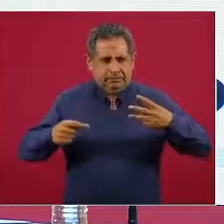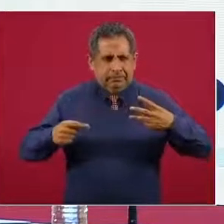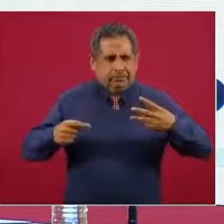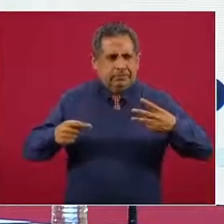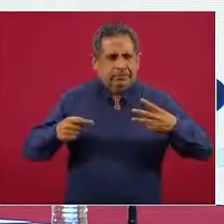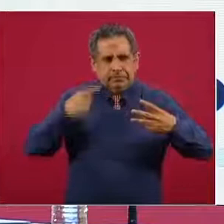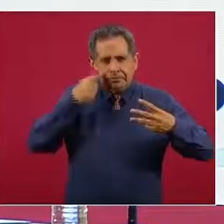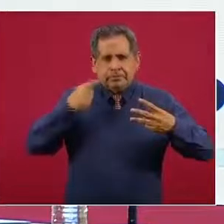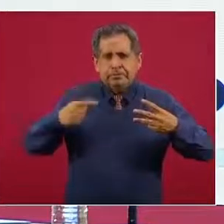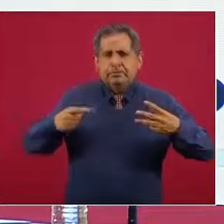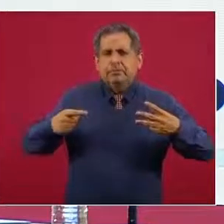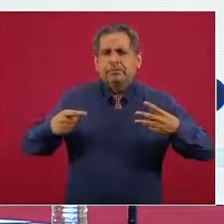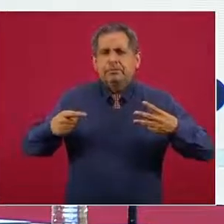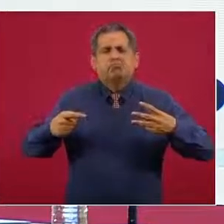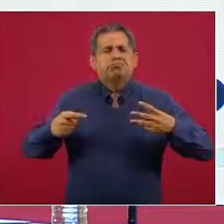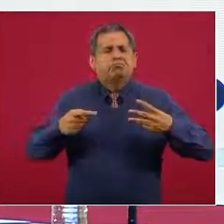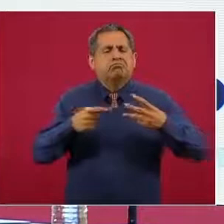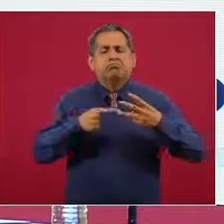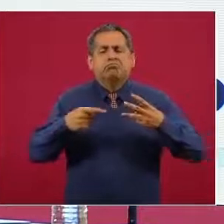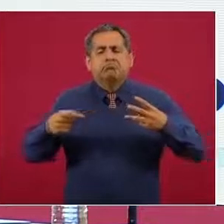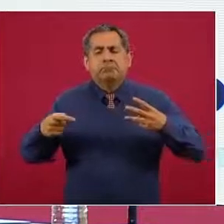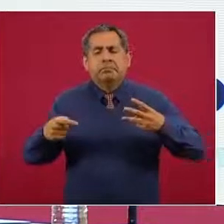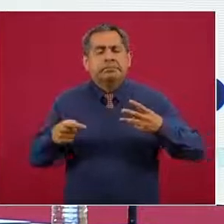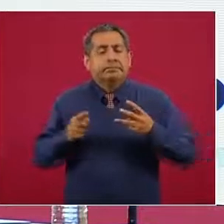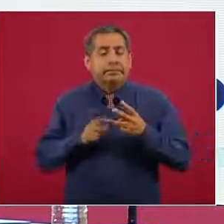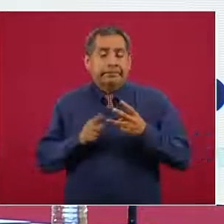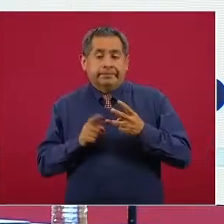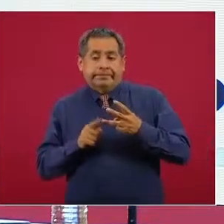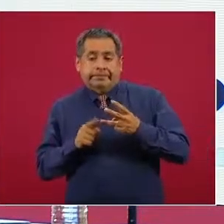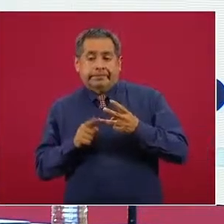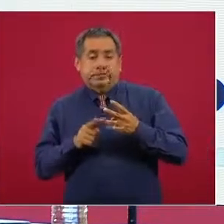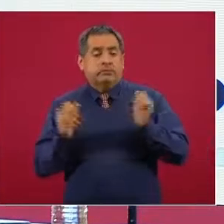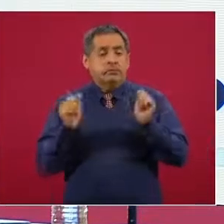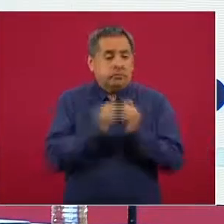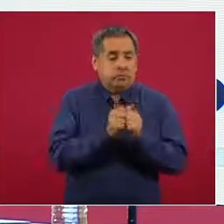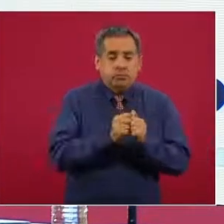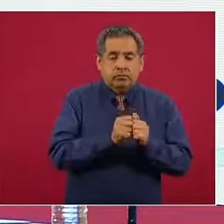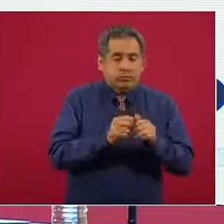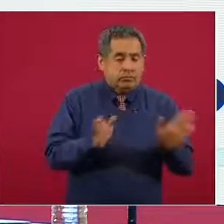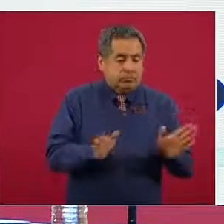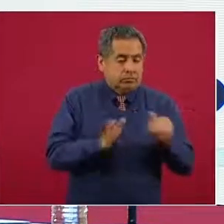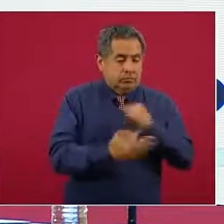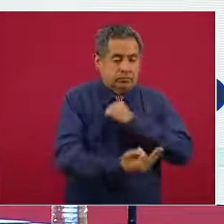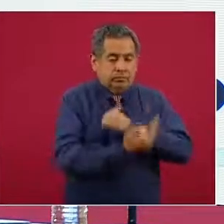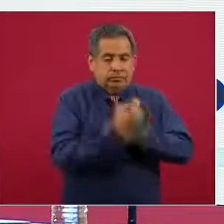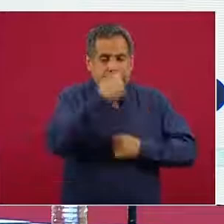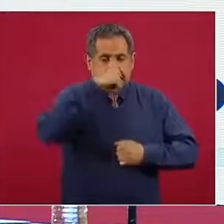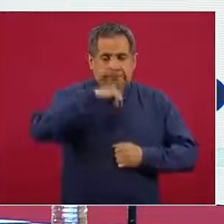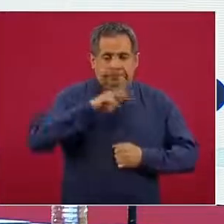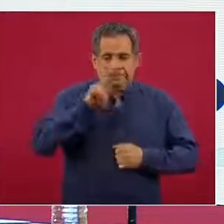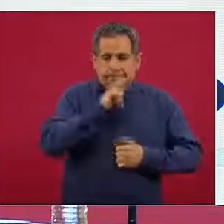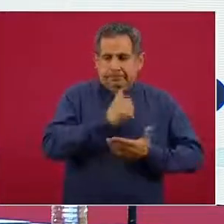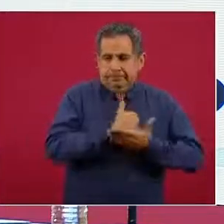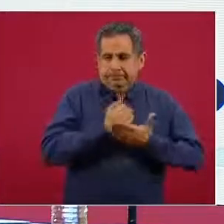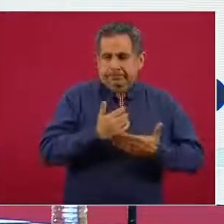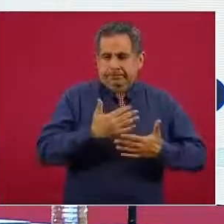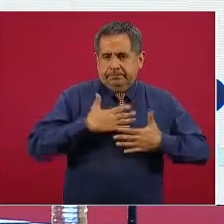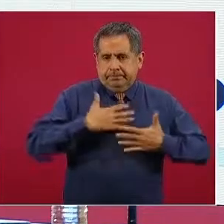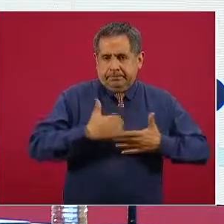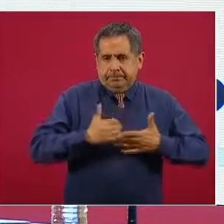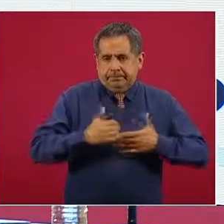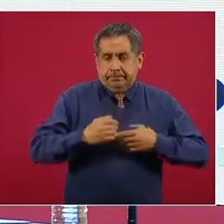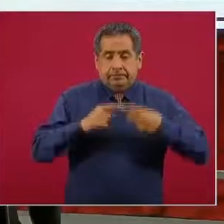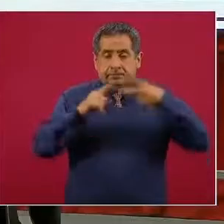las gráficas de columnas, la ocupación de camas con ventilador. Esta más esta, la suma es esta